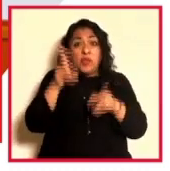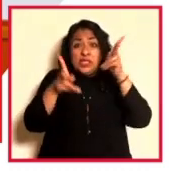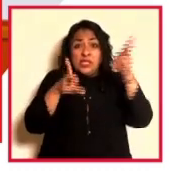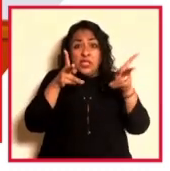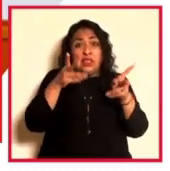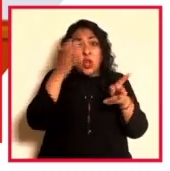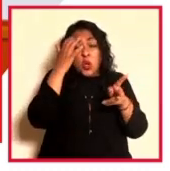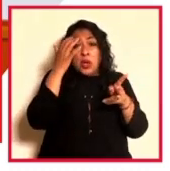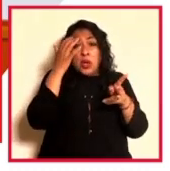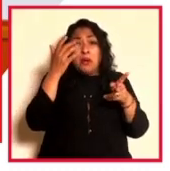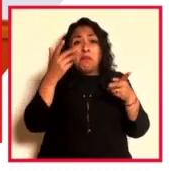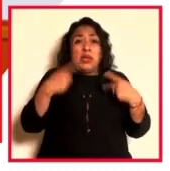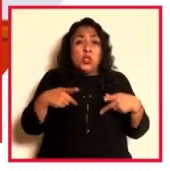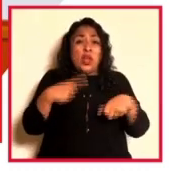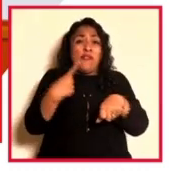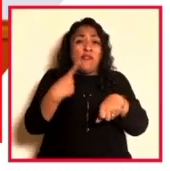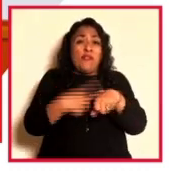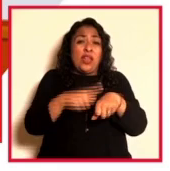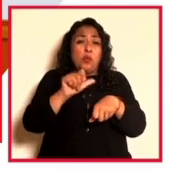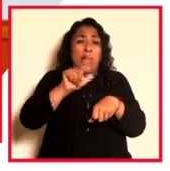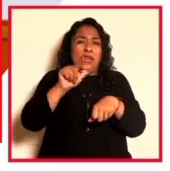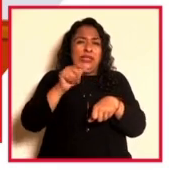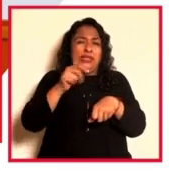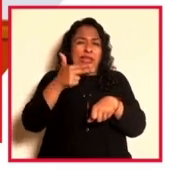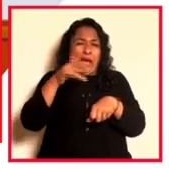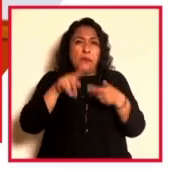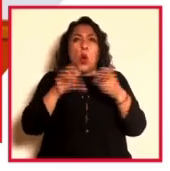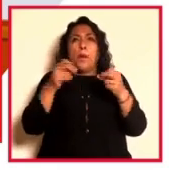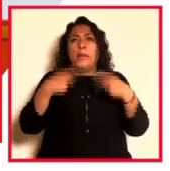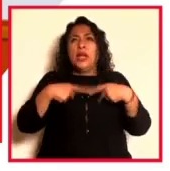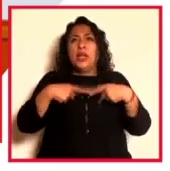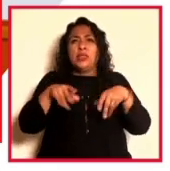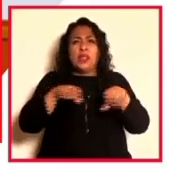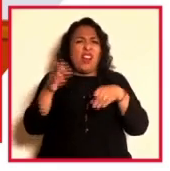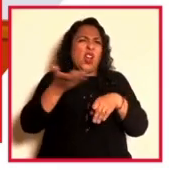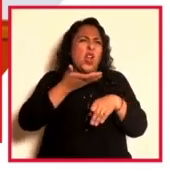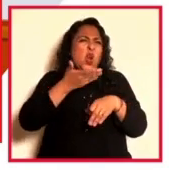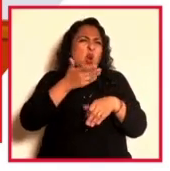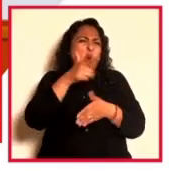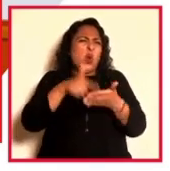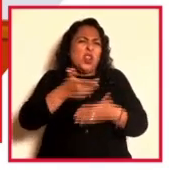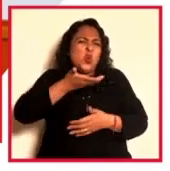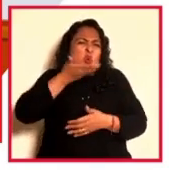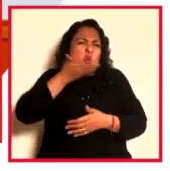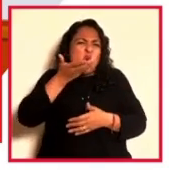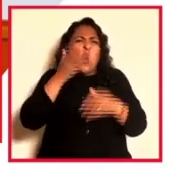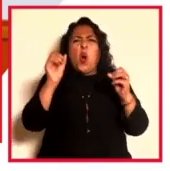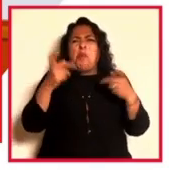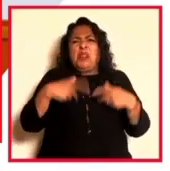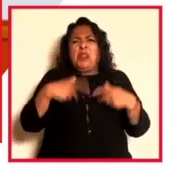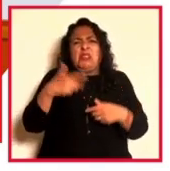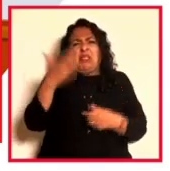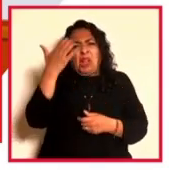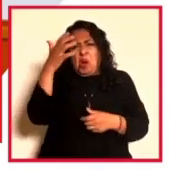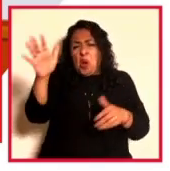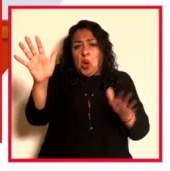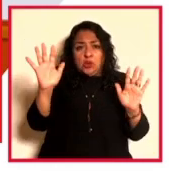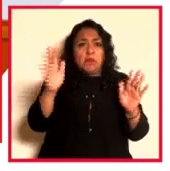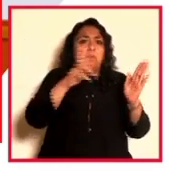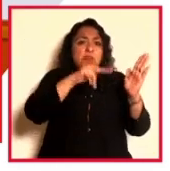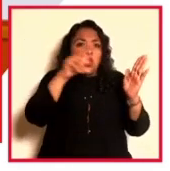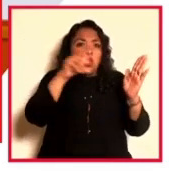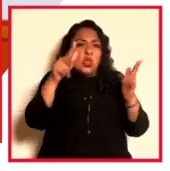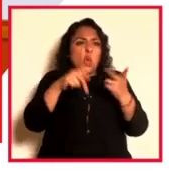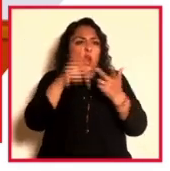Alzheimer y quienes trabajan en establecimientos de Gran tradición o casi desconocidos de igual modo pintores escritoras